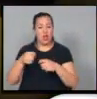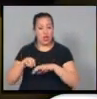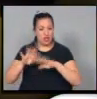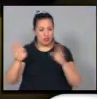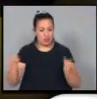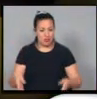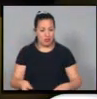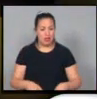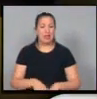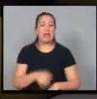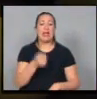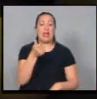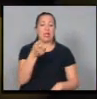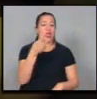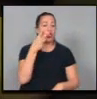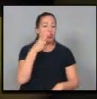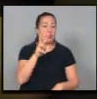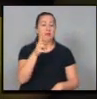del